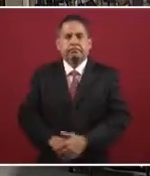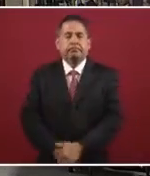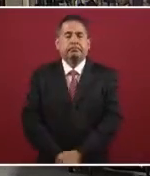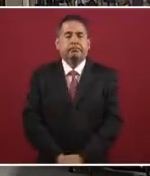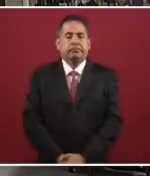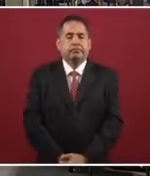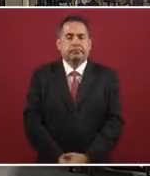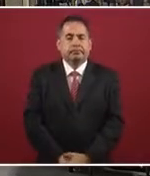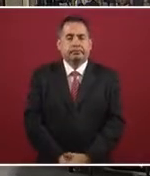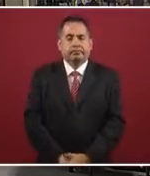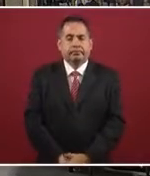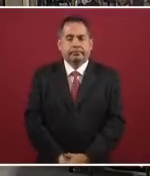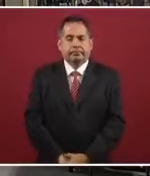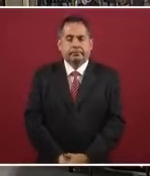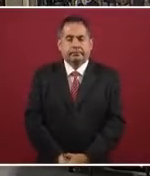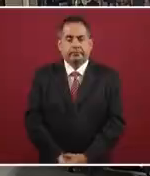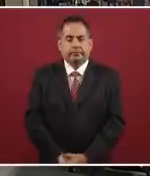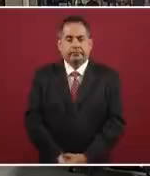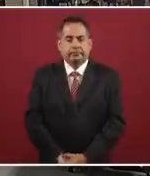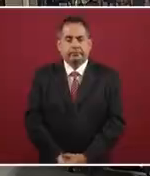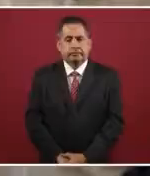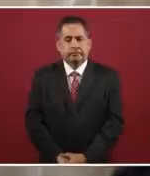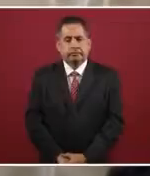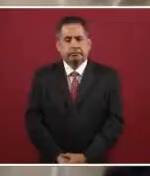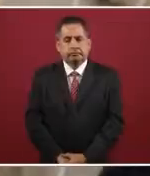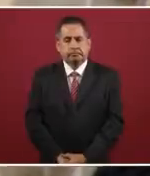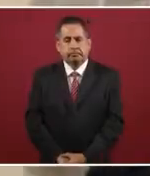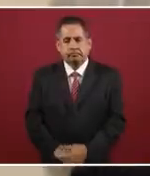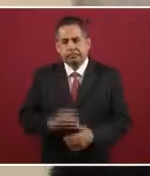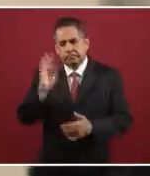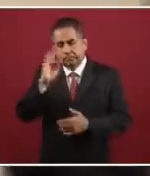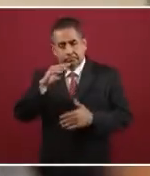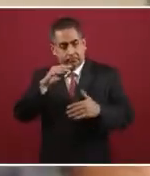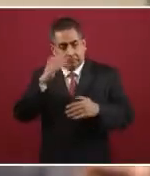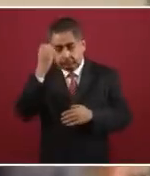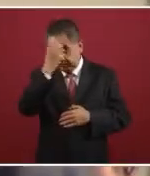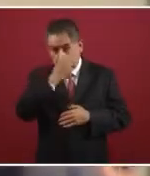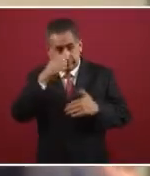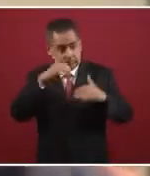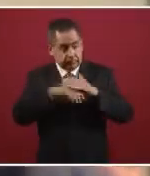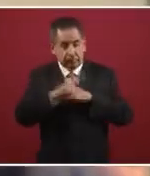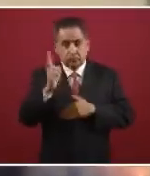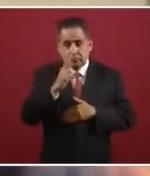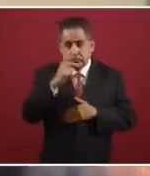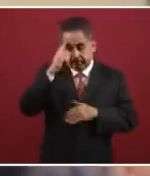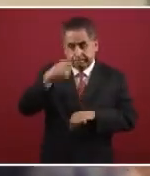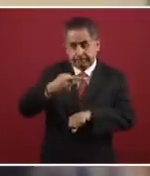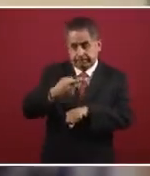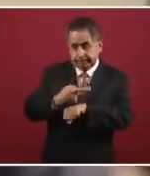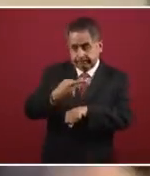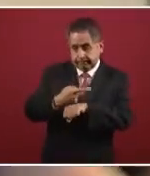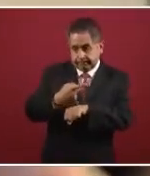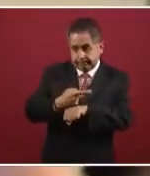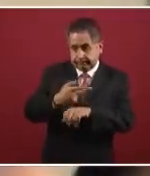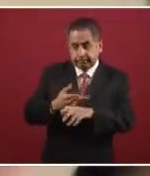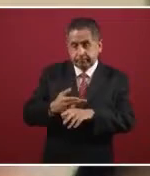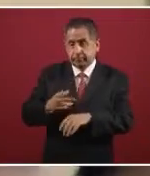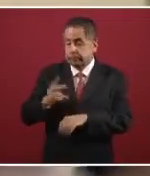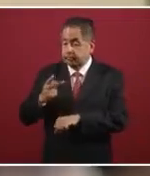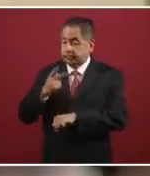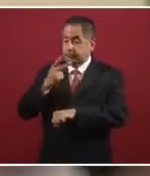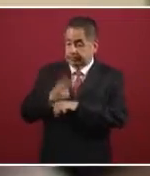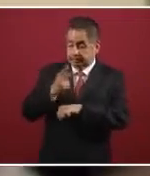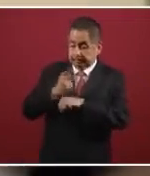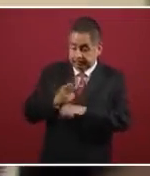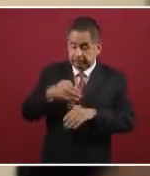Una precisión nada más, presidente. Si hay un examen de ingreso a la UNAM, es al bachillerato, y ya quien aprueba el